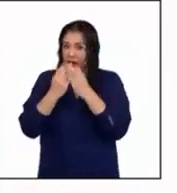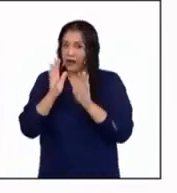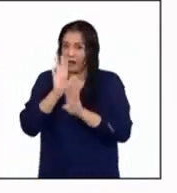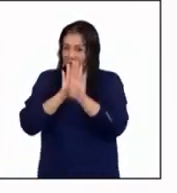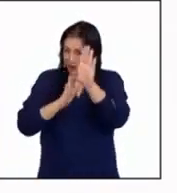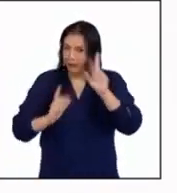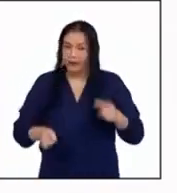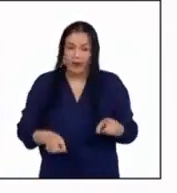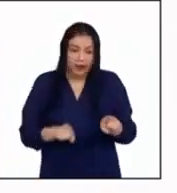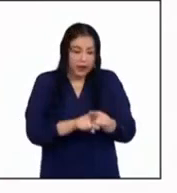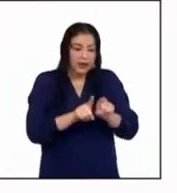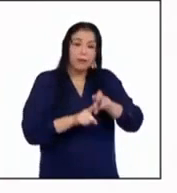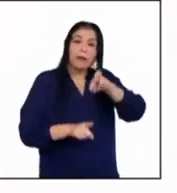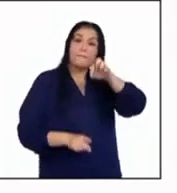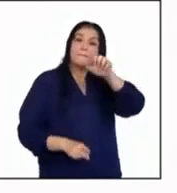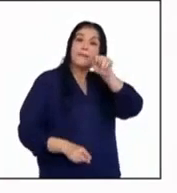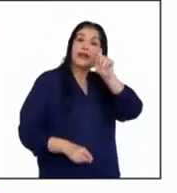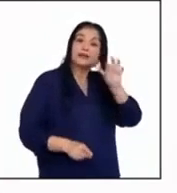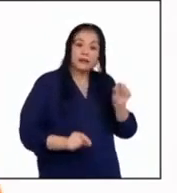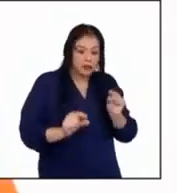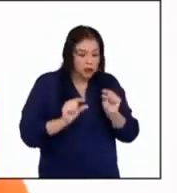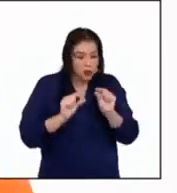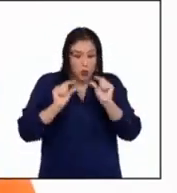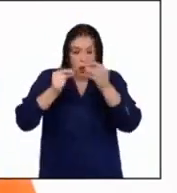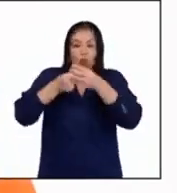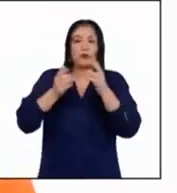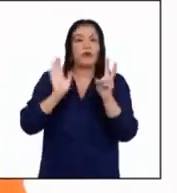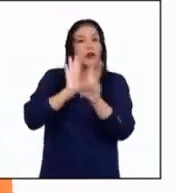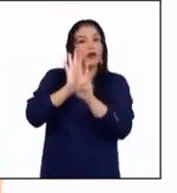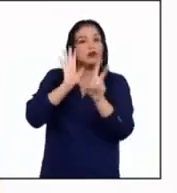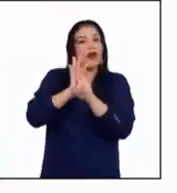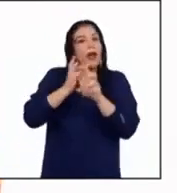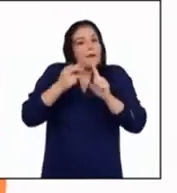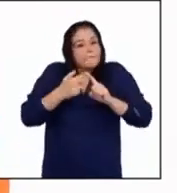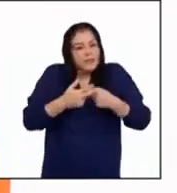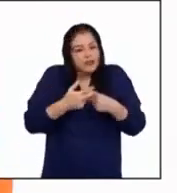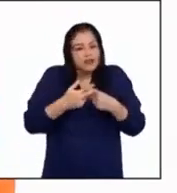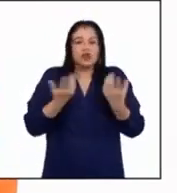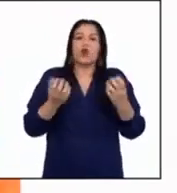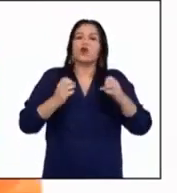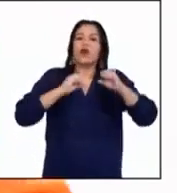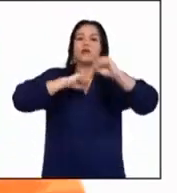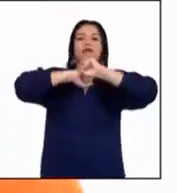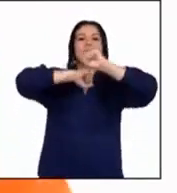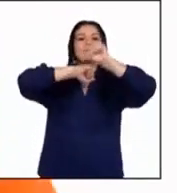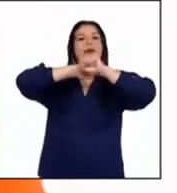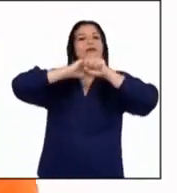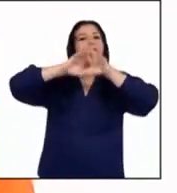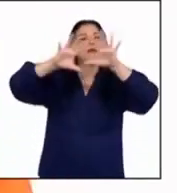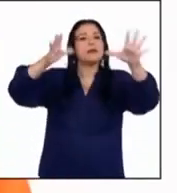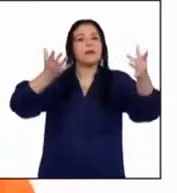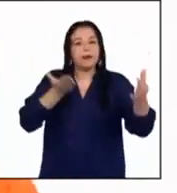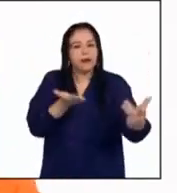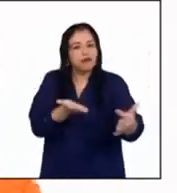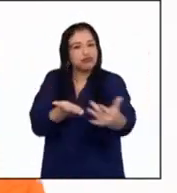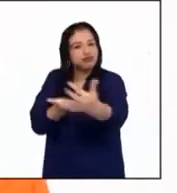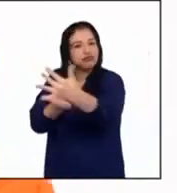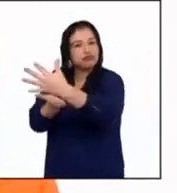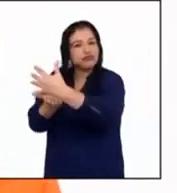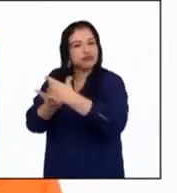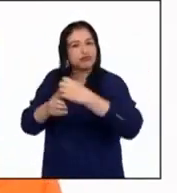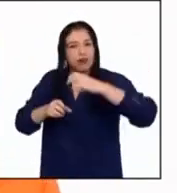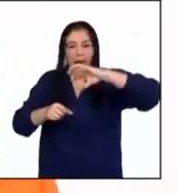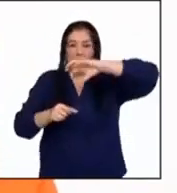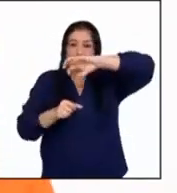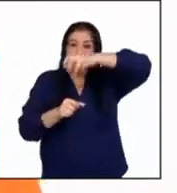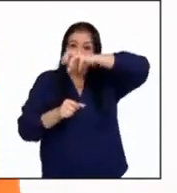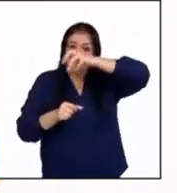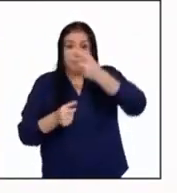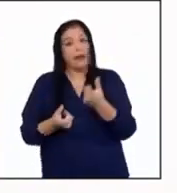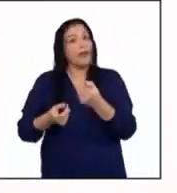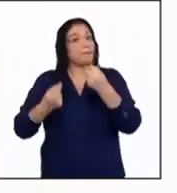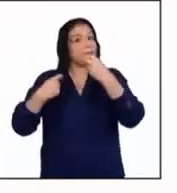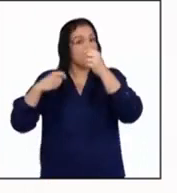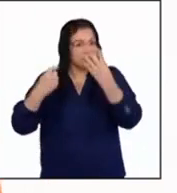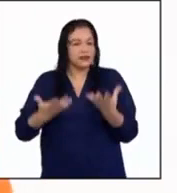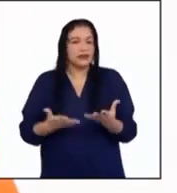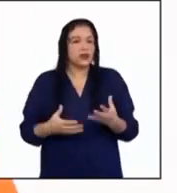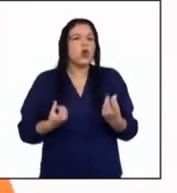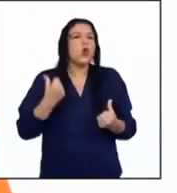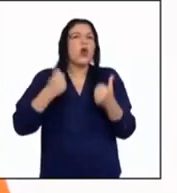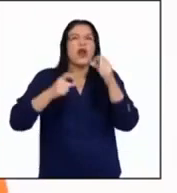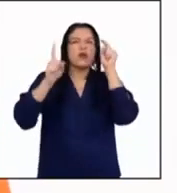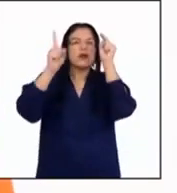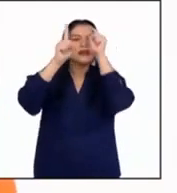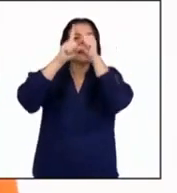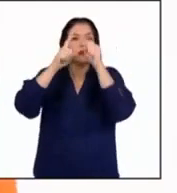con un grupo de voluntarios inició una campaña para recoger y acopiar tapas de plástico con propósito